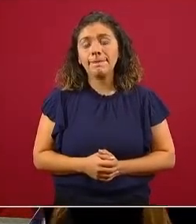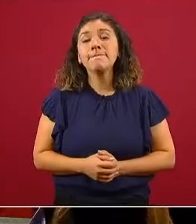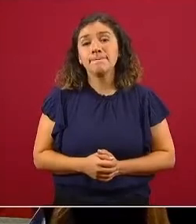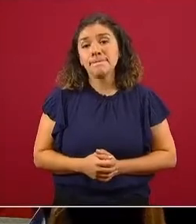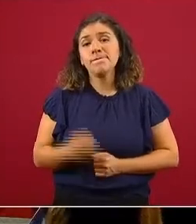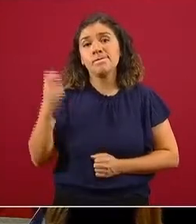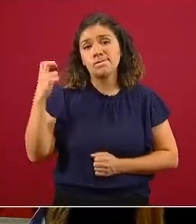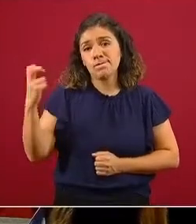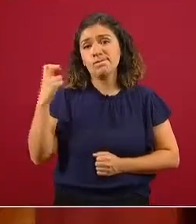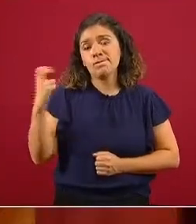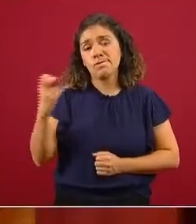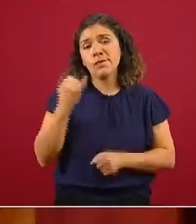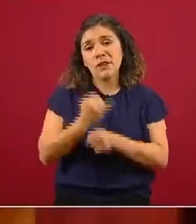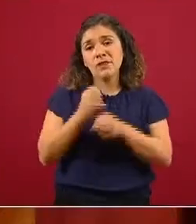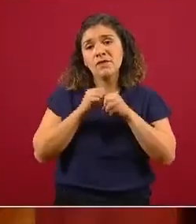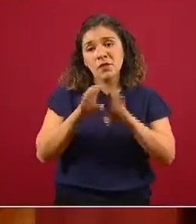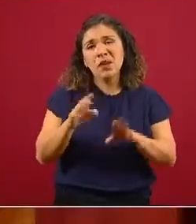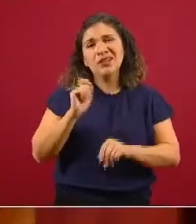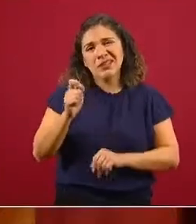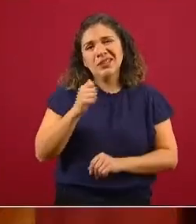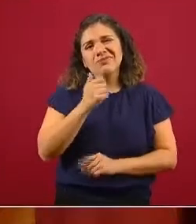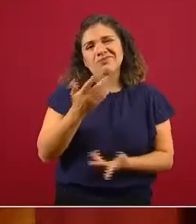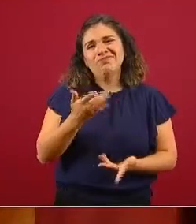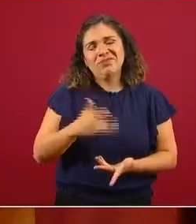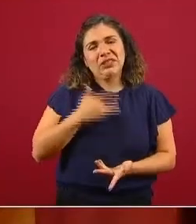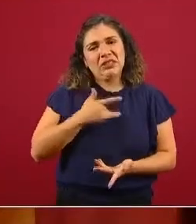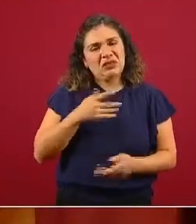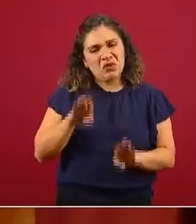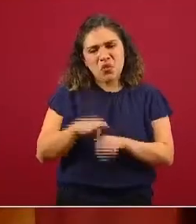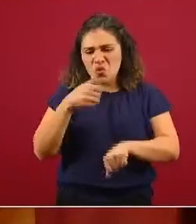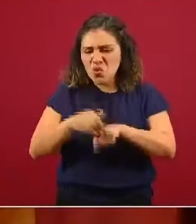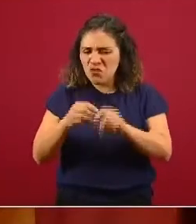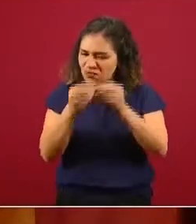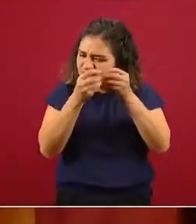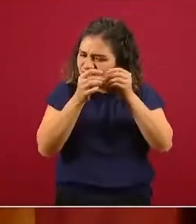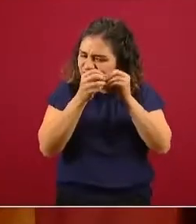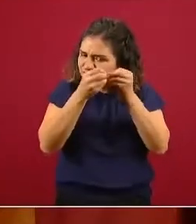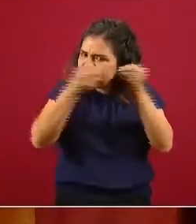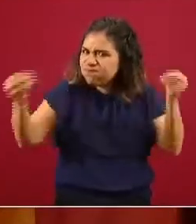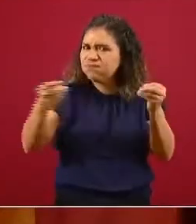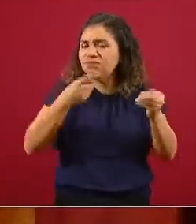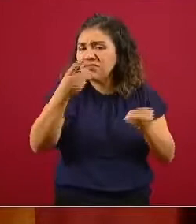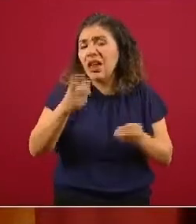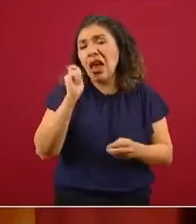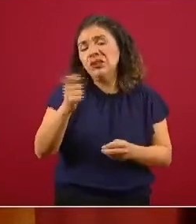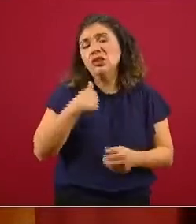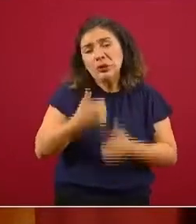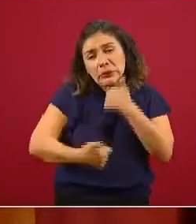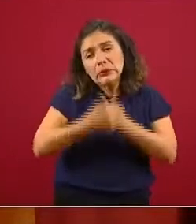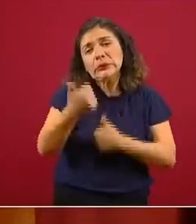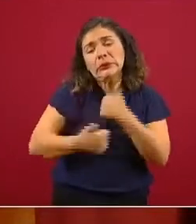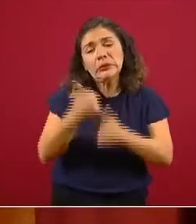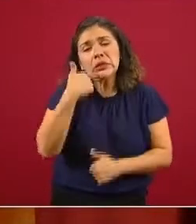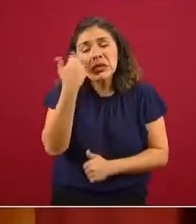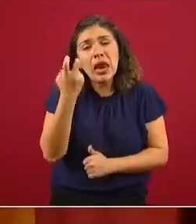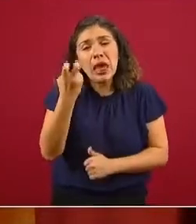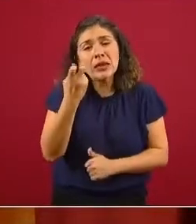Este es un dato duro, directo, y estamos buscando que esto